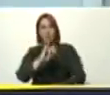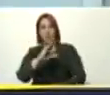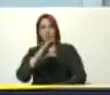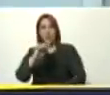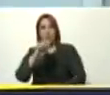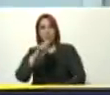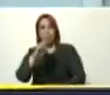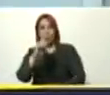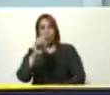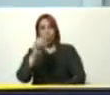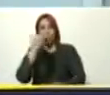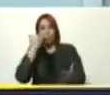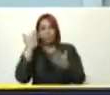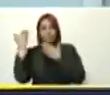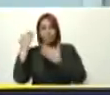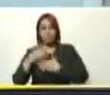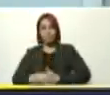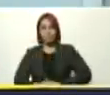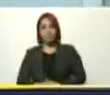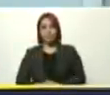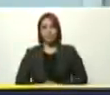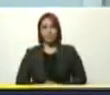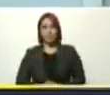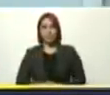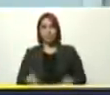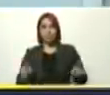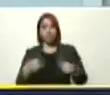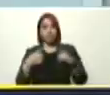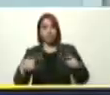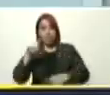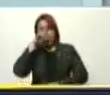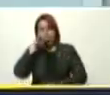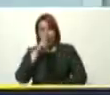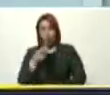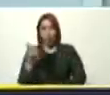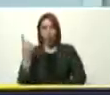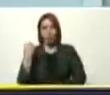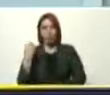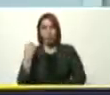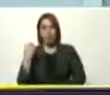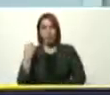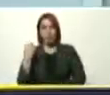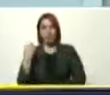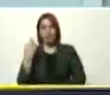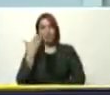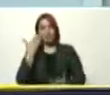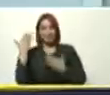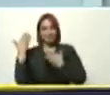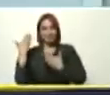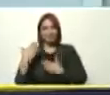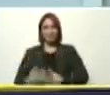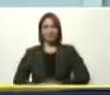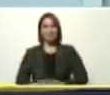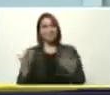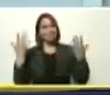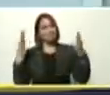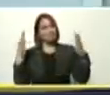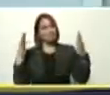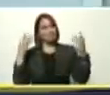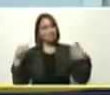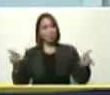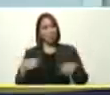ministro de Planificación, que cumplió años ayer, Ricardo Menéndez, un aplauso al